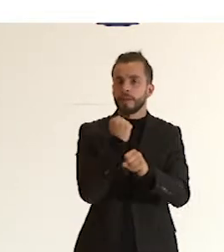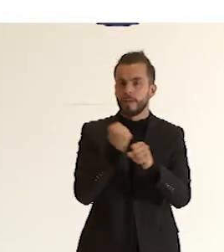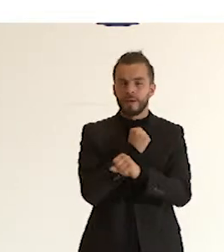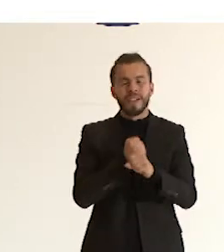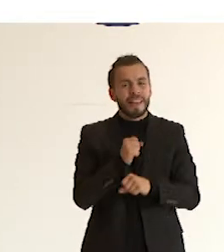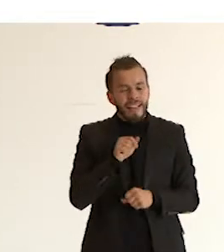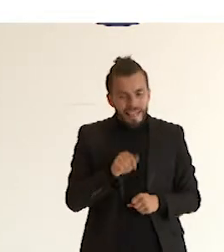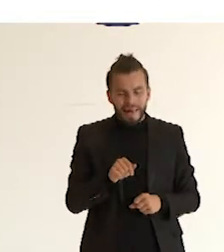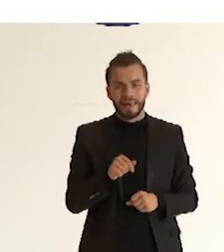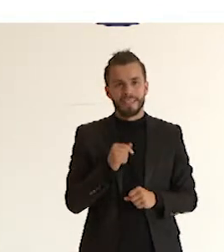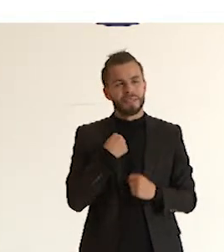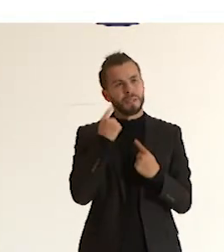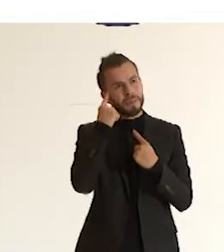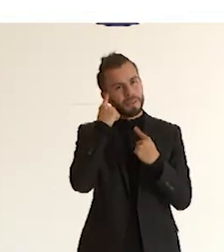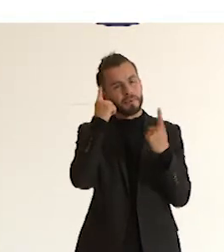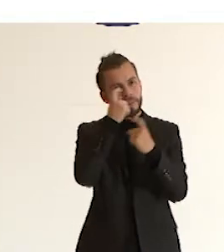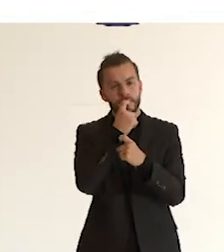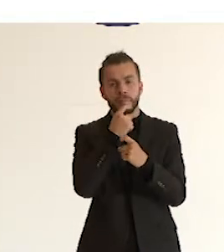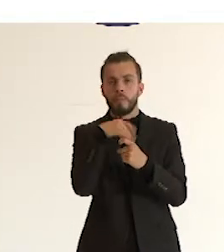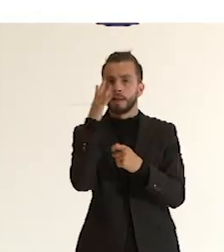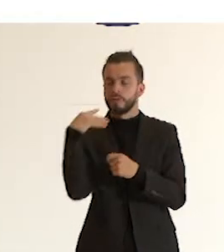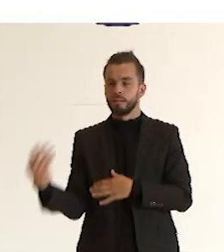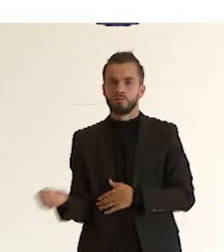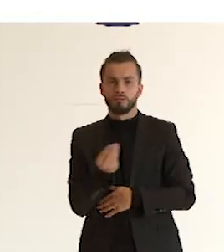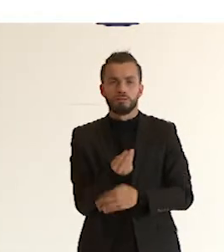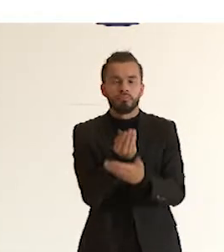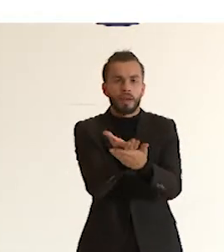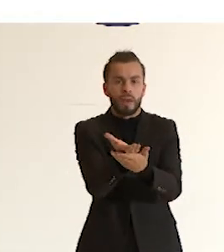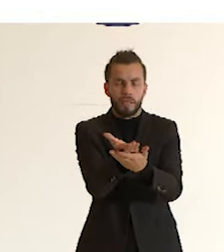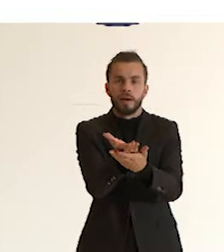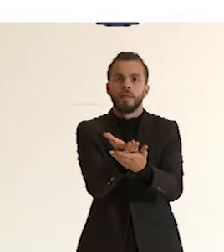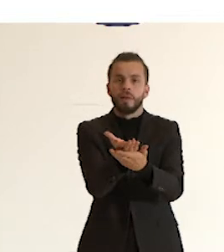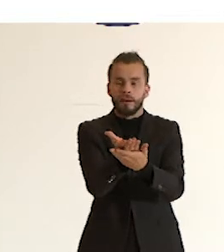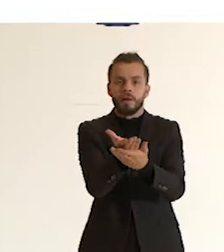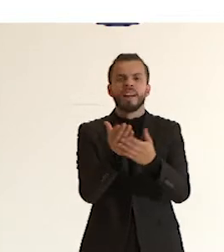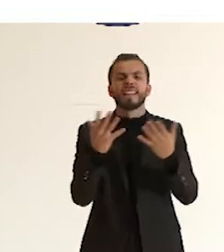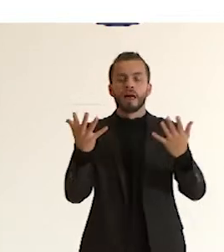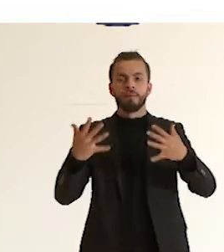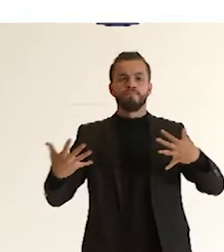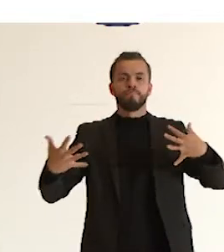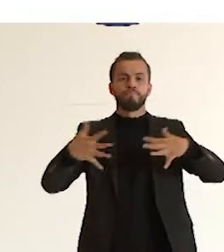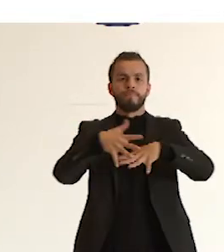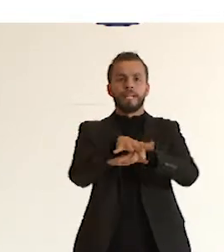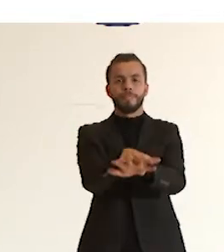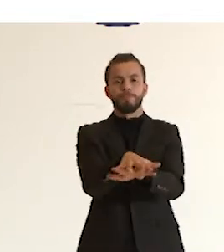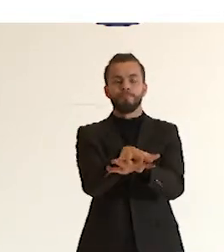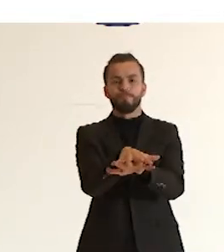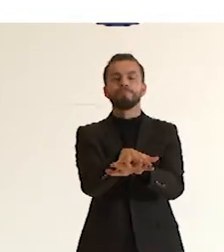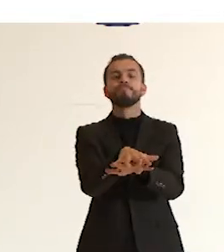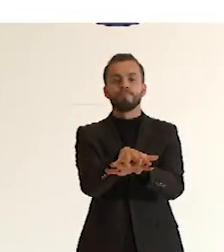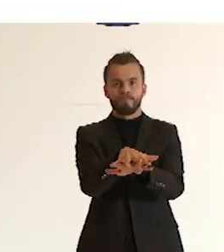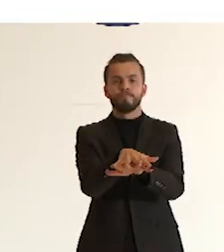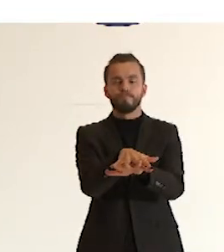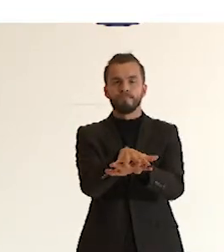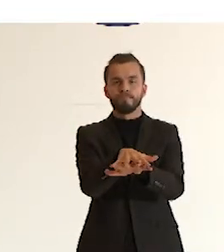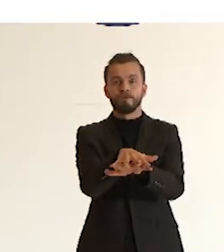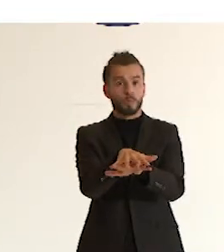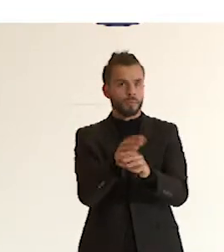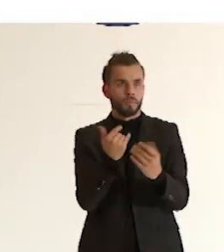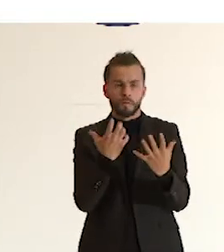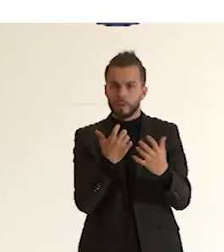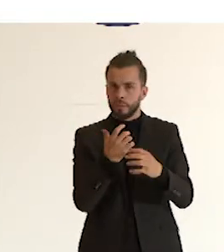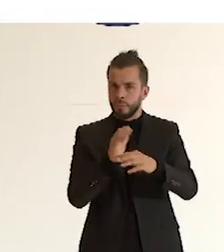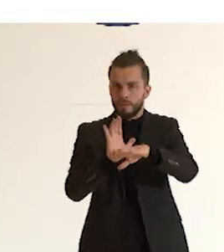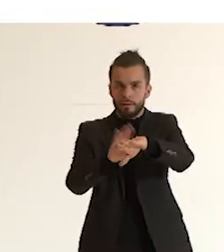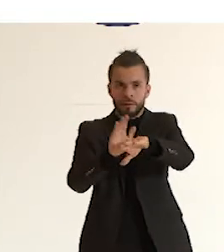mayor el mayor aporte y ha sido constituir una red y de hecho de paso los invito a